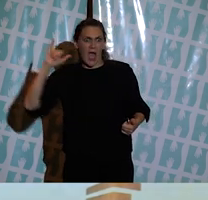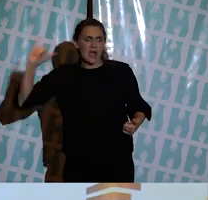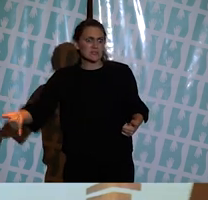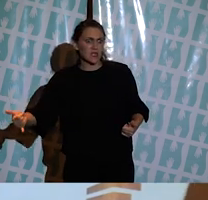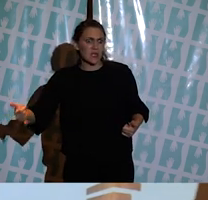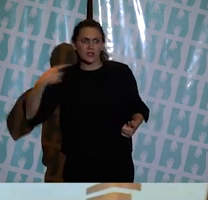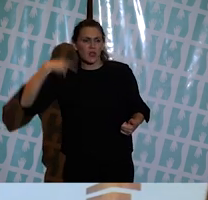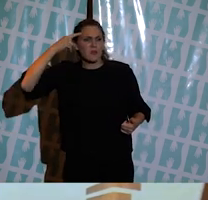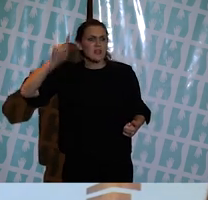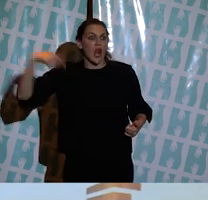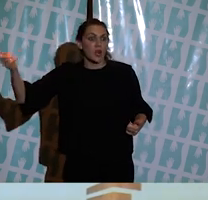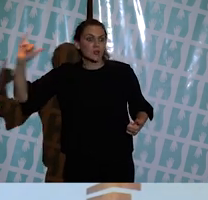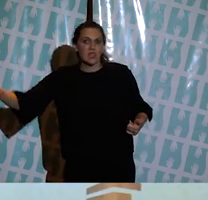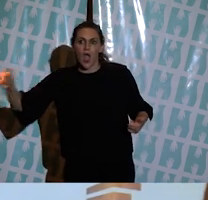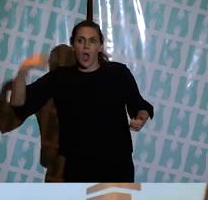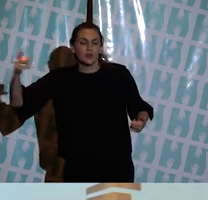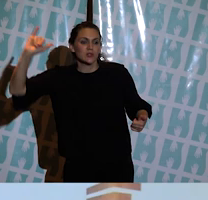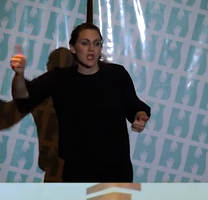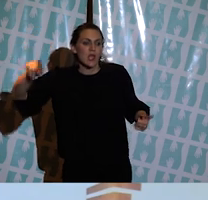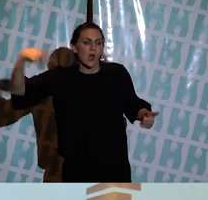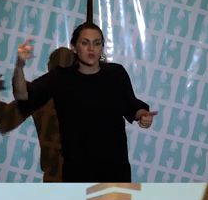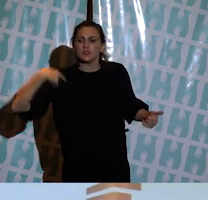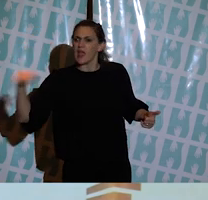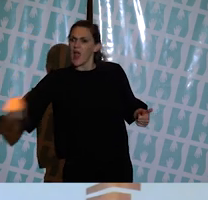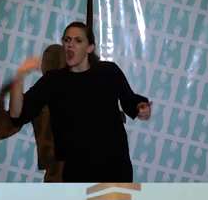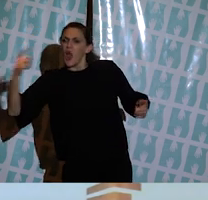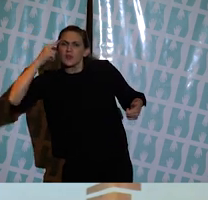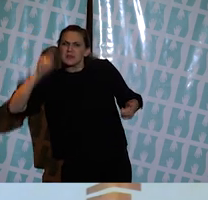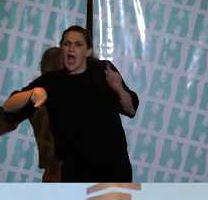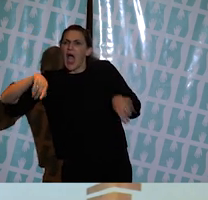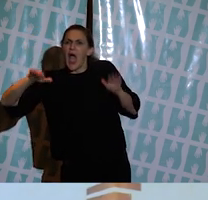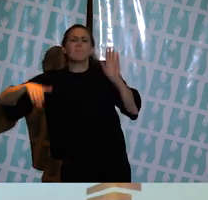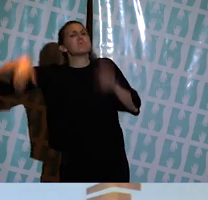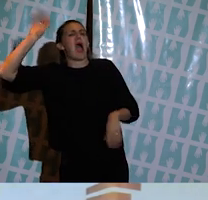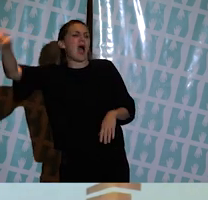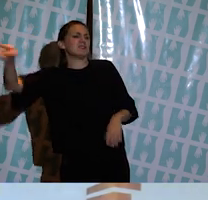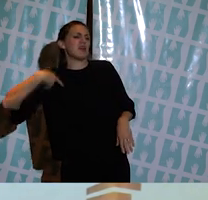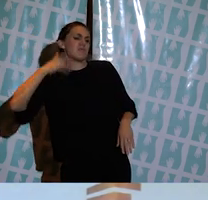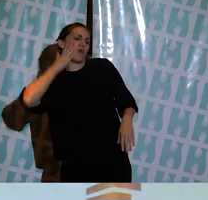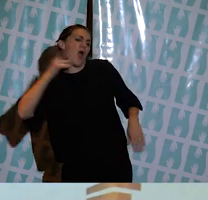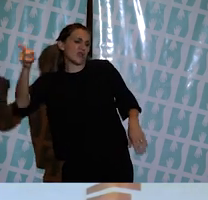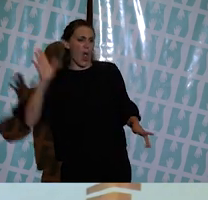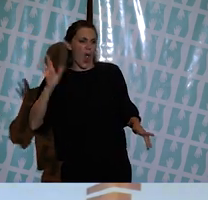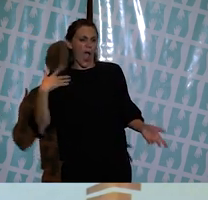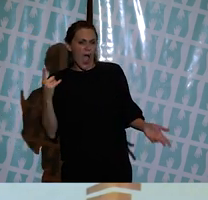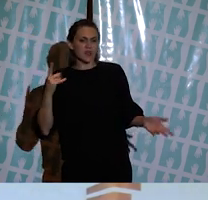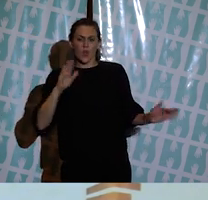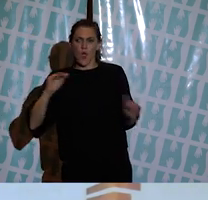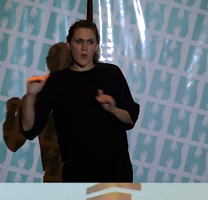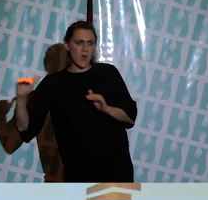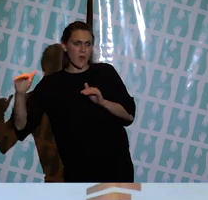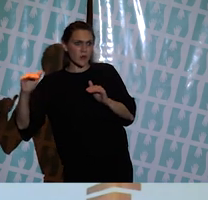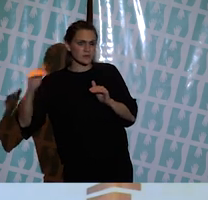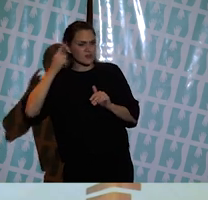el otro deja más. Por ende, se genera un factor permisivo, es decir, él va a quedar fuera del grupo, que es